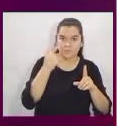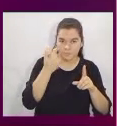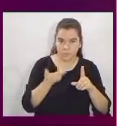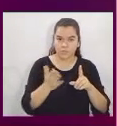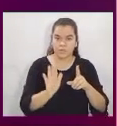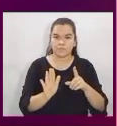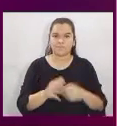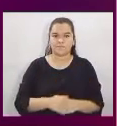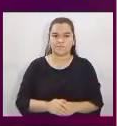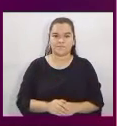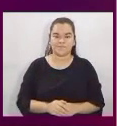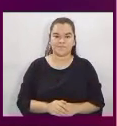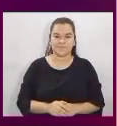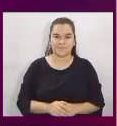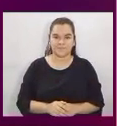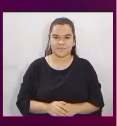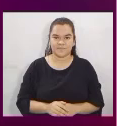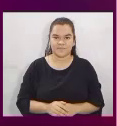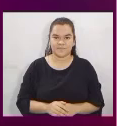para mostrar que